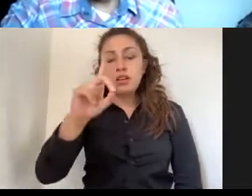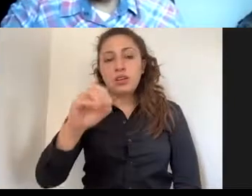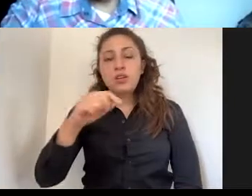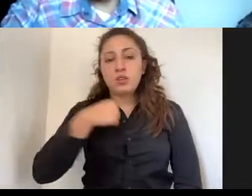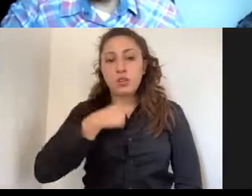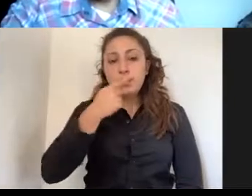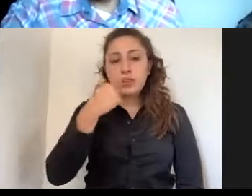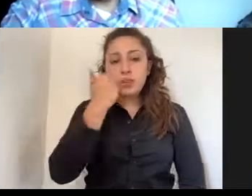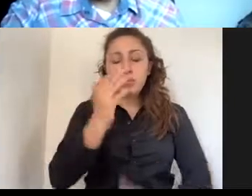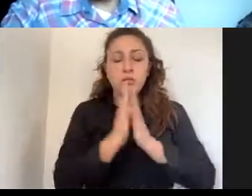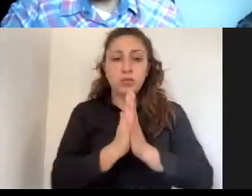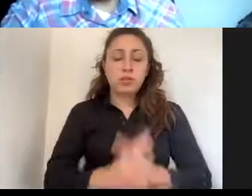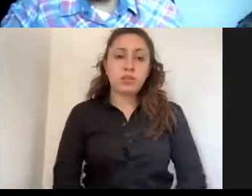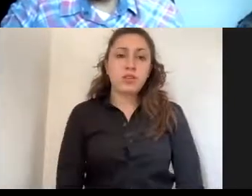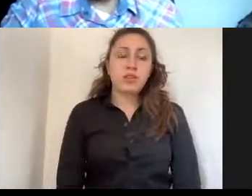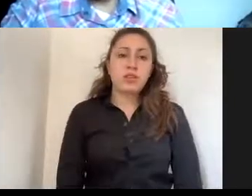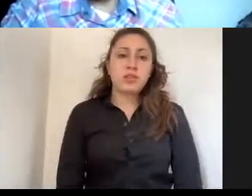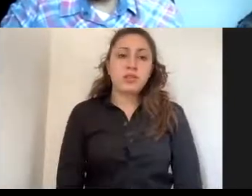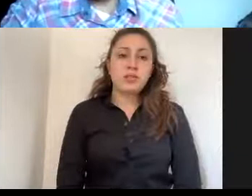micrófono. Yo quisiera hacer